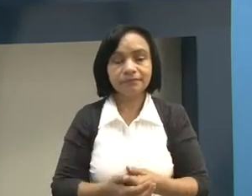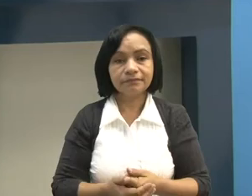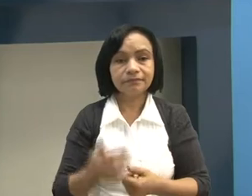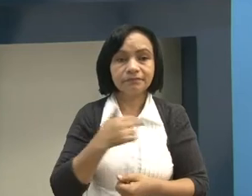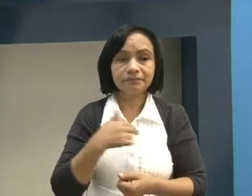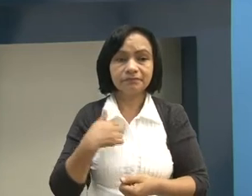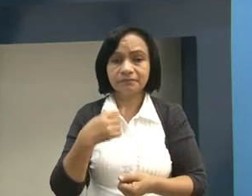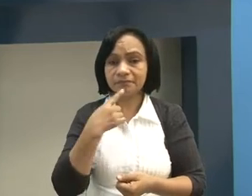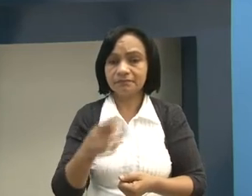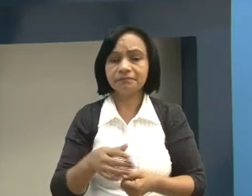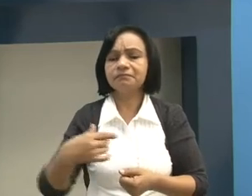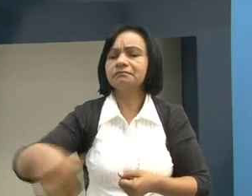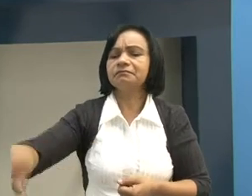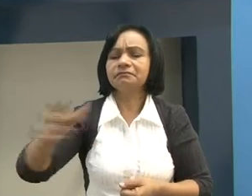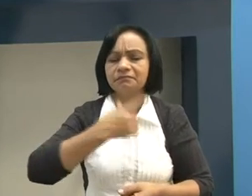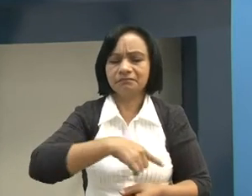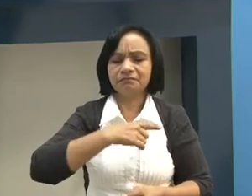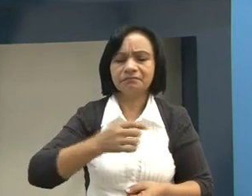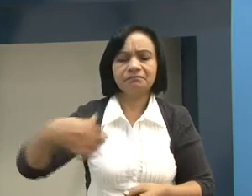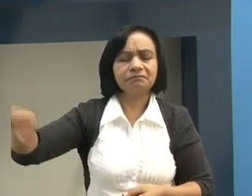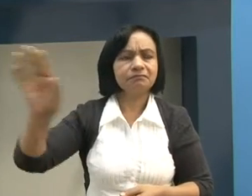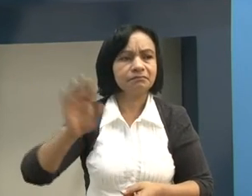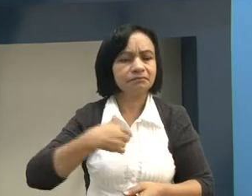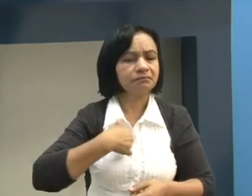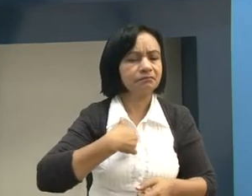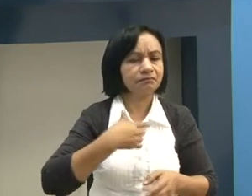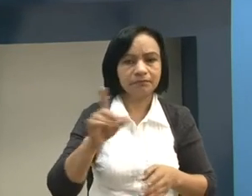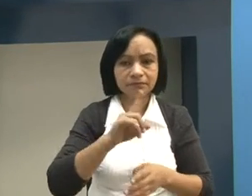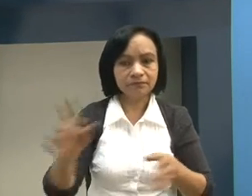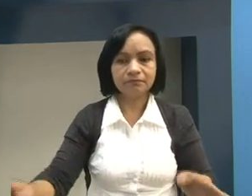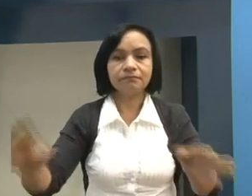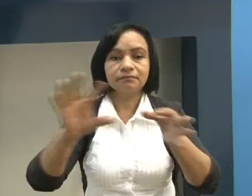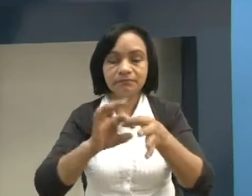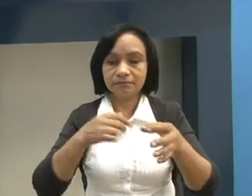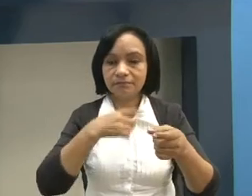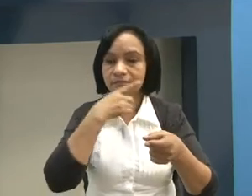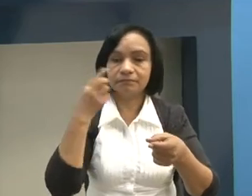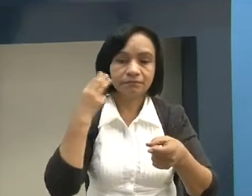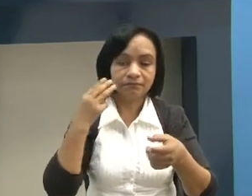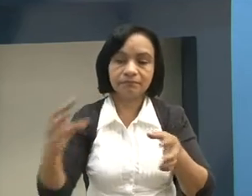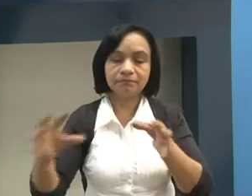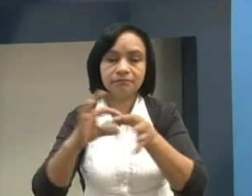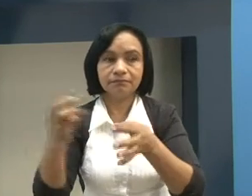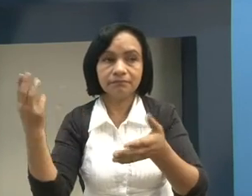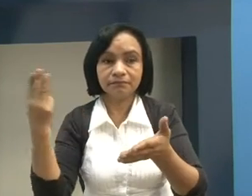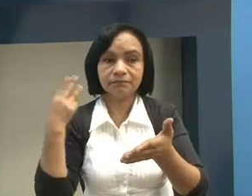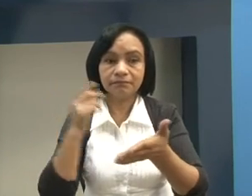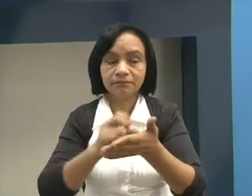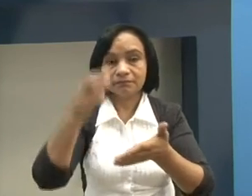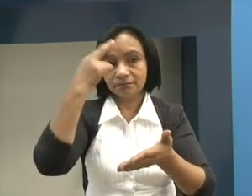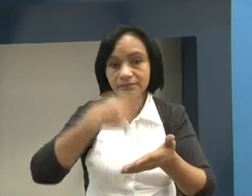que simplemente digo, ahí te lo mando a la escuela y ves qué hacemos con él. No. Es como yo conozco los... Y ahí los maestros tenemos una